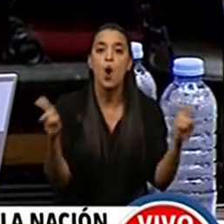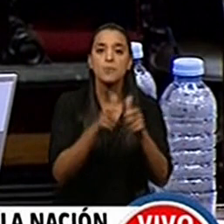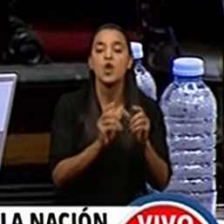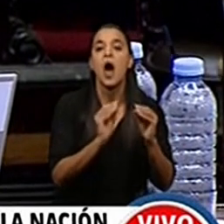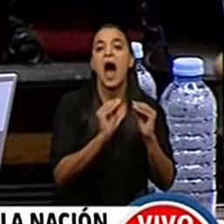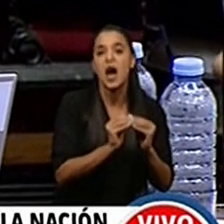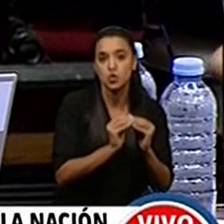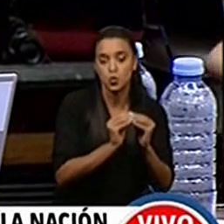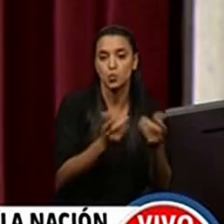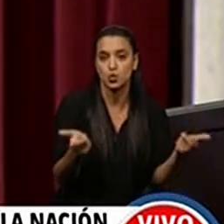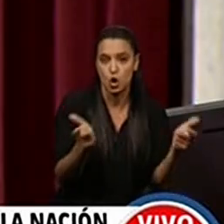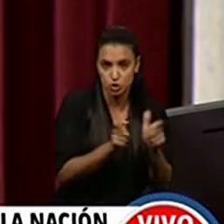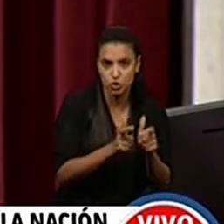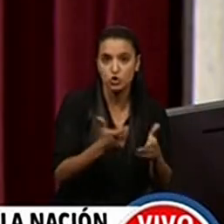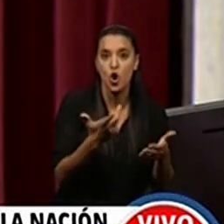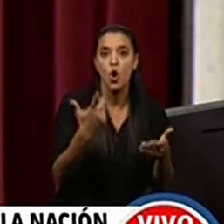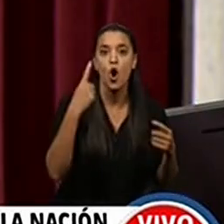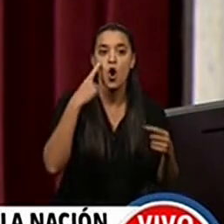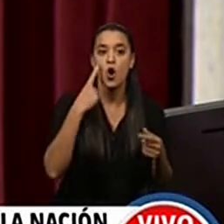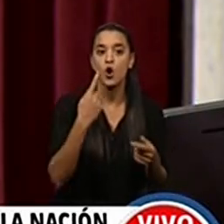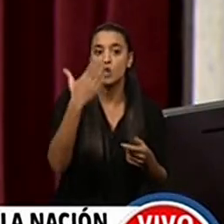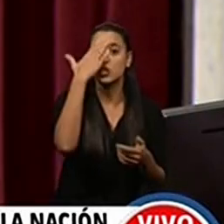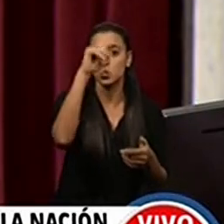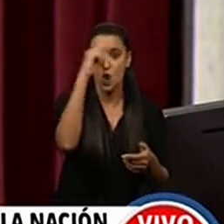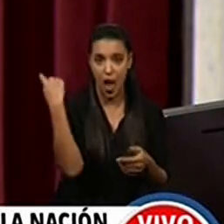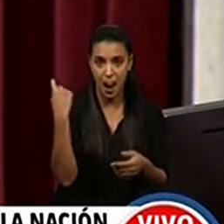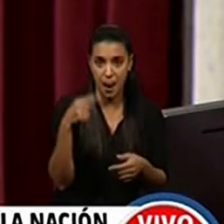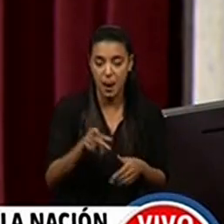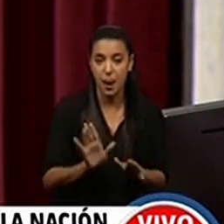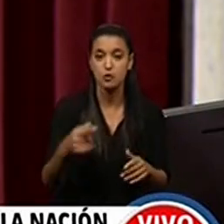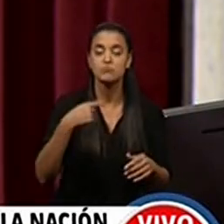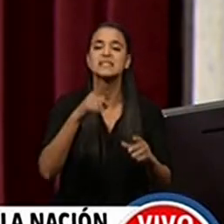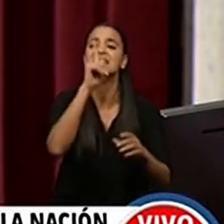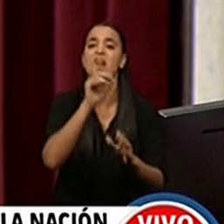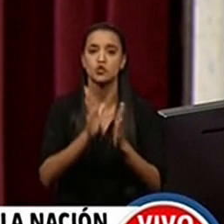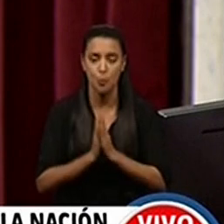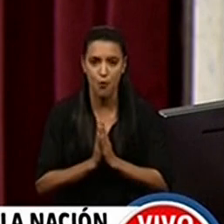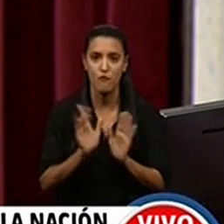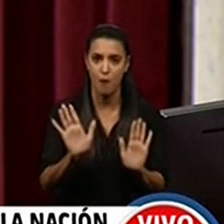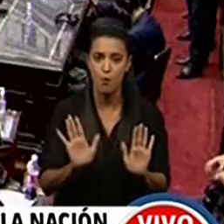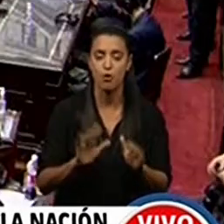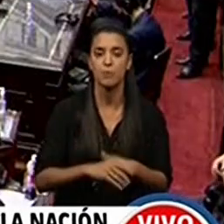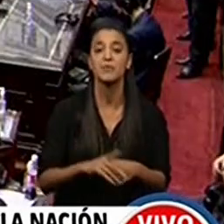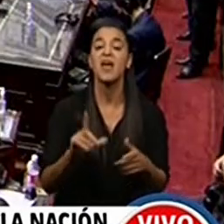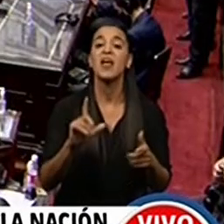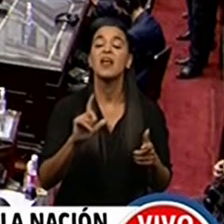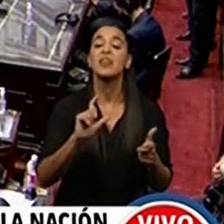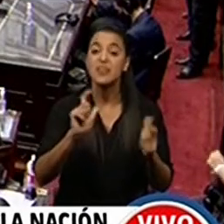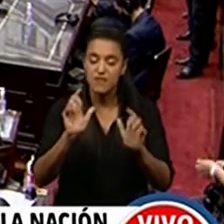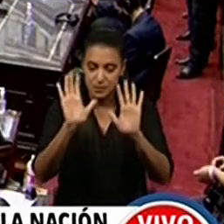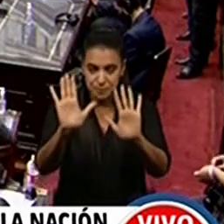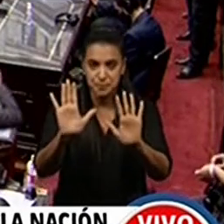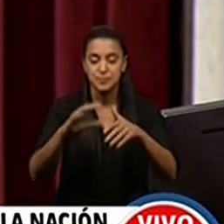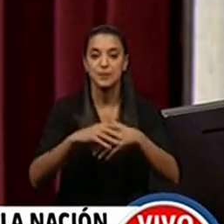Asuntos Constitucionales y en el sistema. Silencio, por favor. Silencio, por favor. Con la diferencia. Por